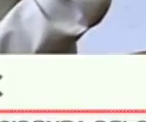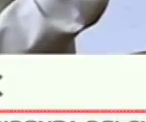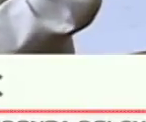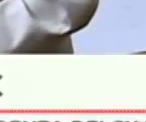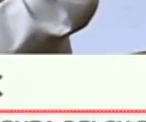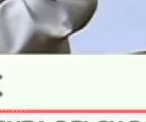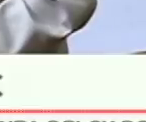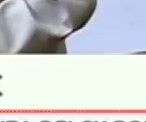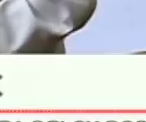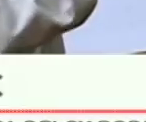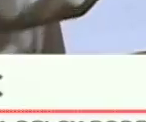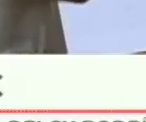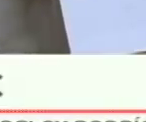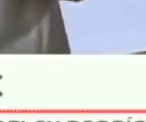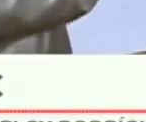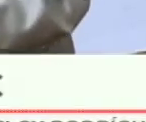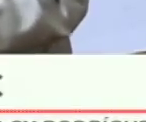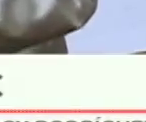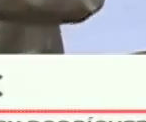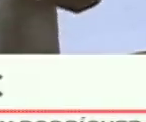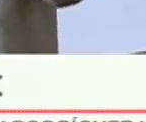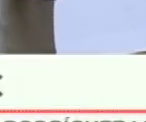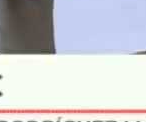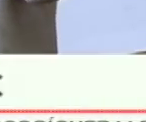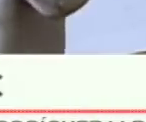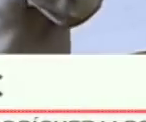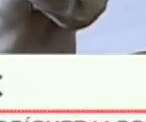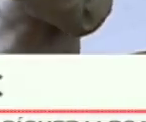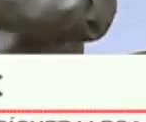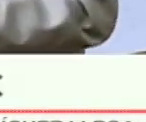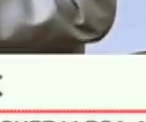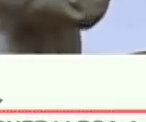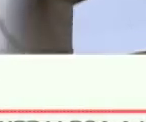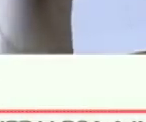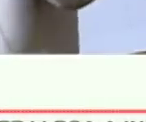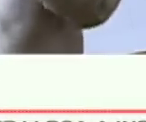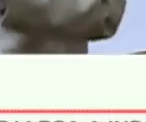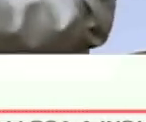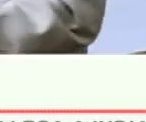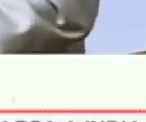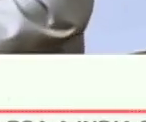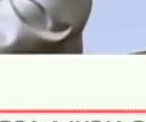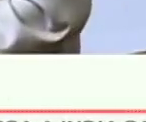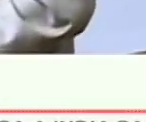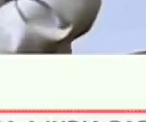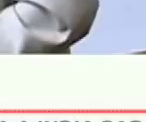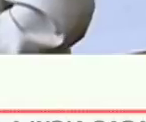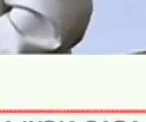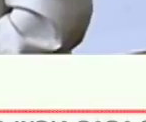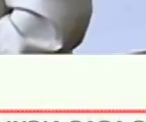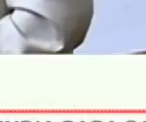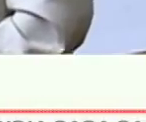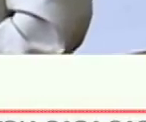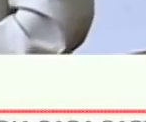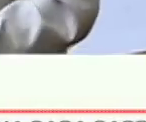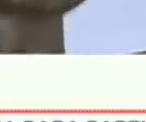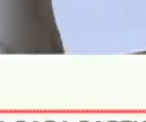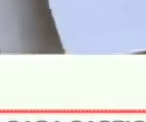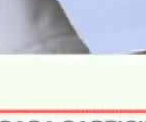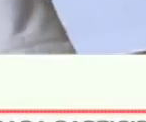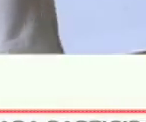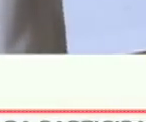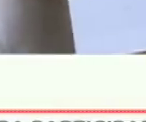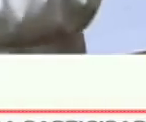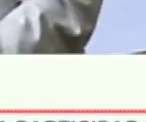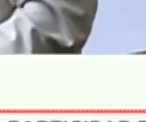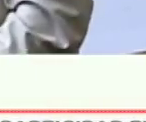cuando mataron a Alberto Lovera, nosotros éramos estudiantes de bachillerato y seguimos todo ese proceso de búsqueda a través de los discursos de José Vicente